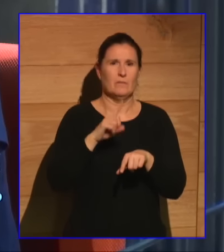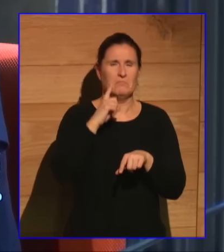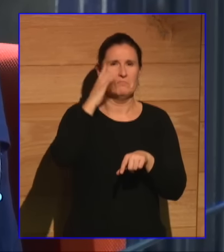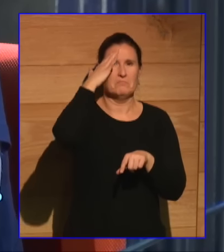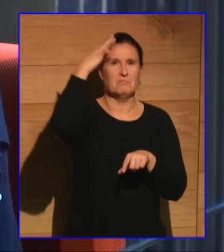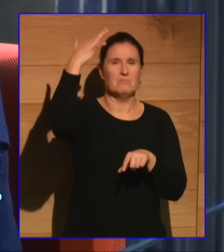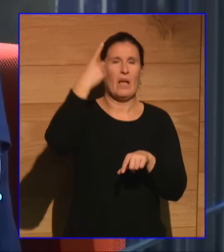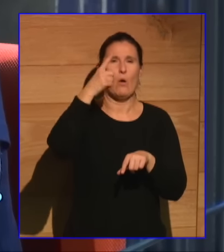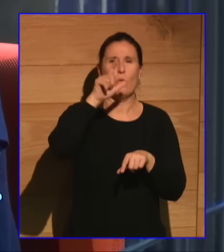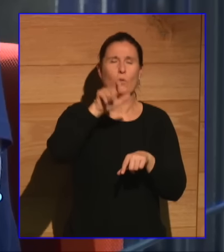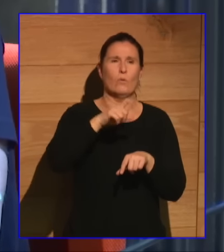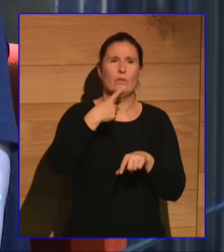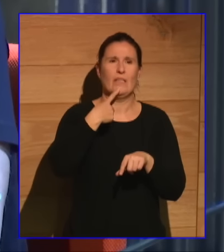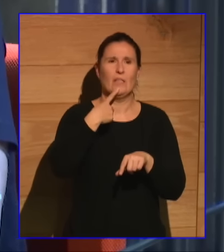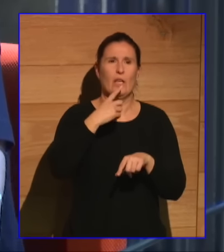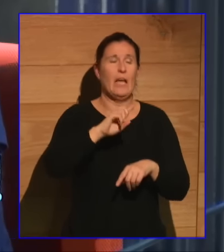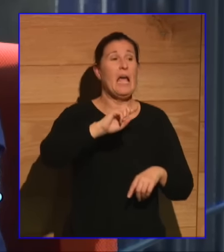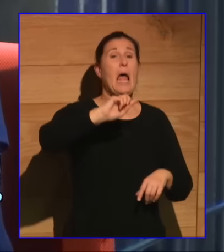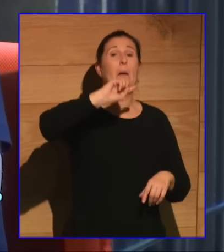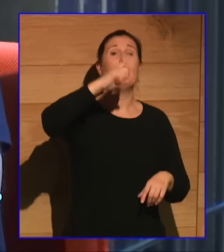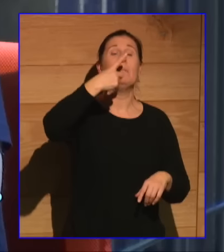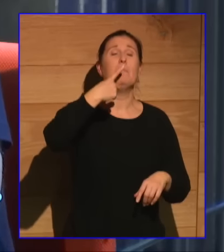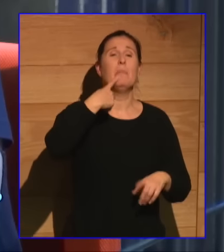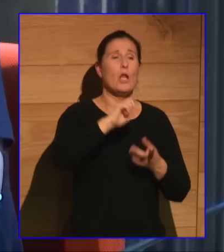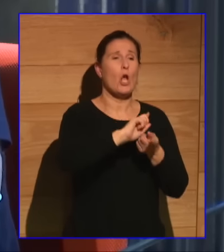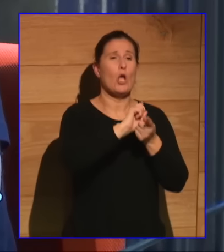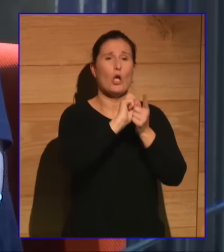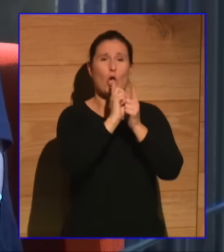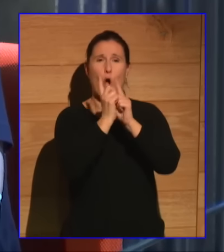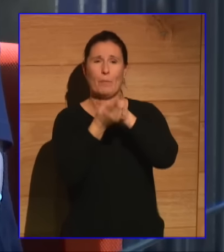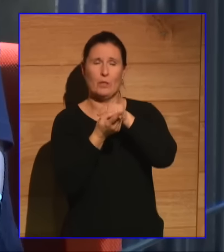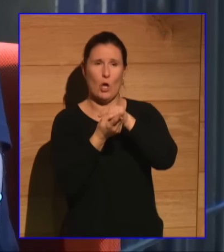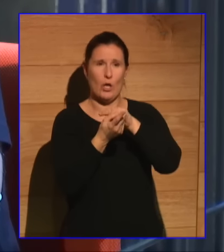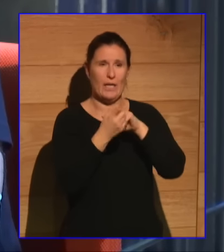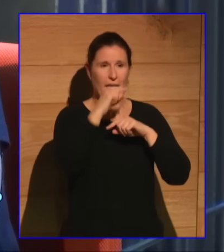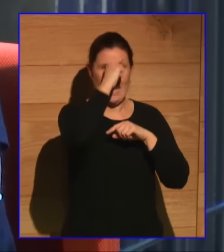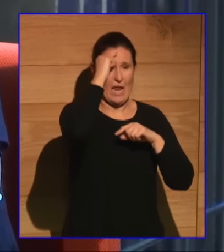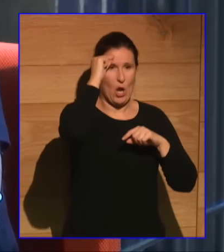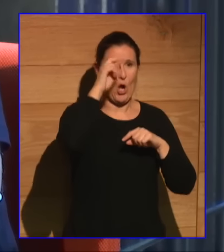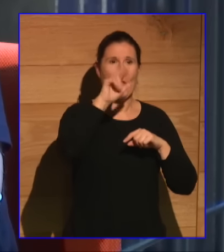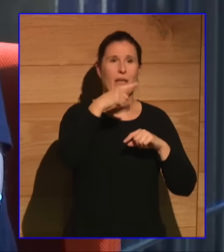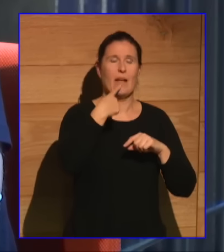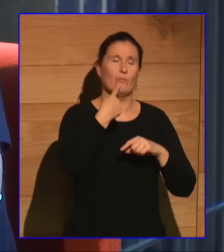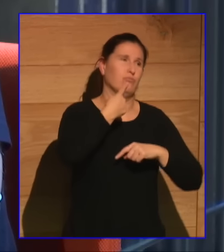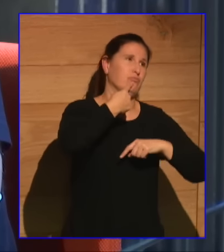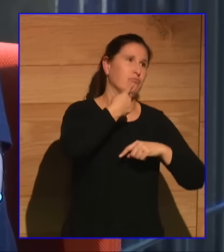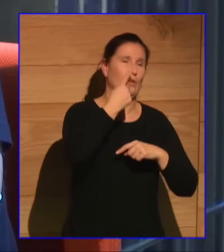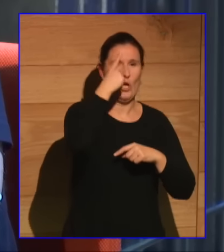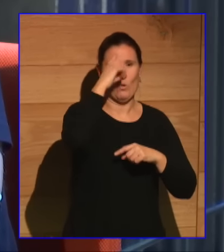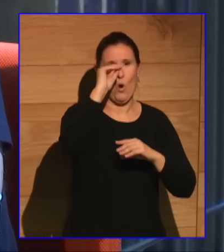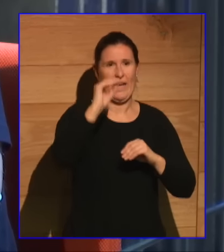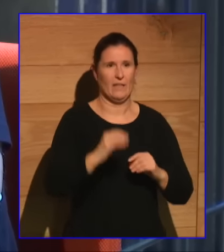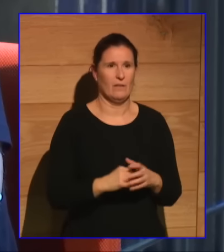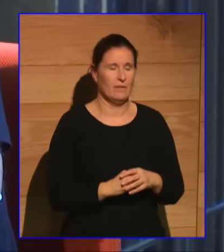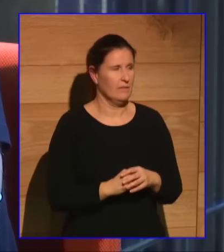un escoplito diciendo el primero que convirtió el ojo de Anubis en el ojo de Ra, menudo genio. Ostras,